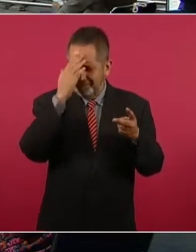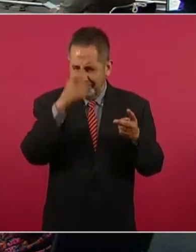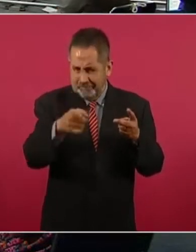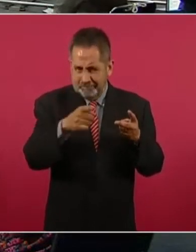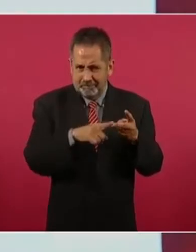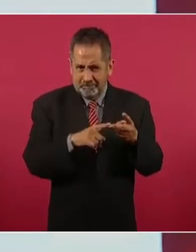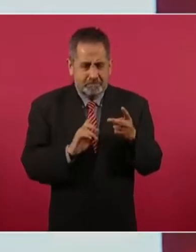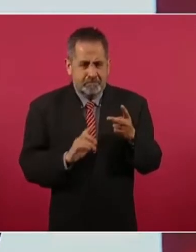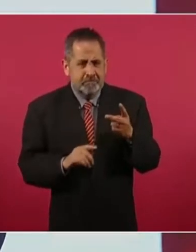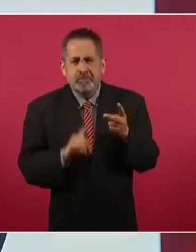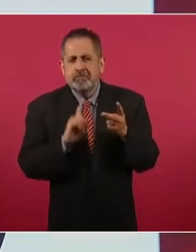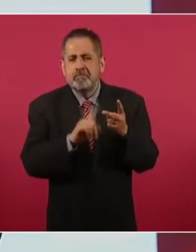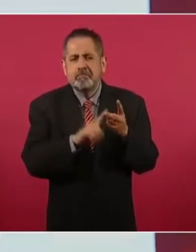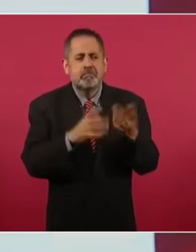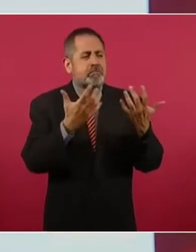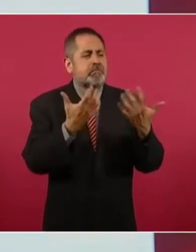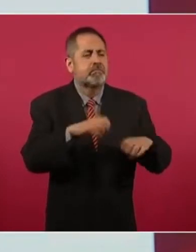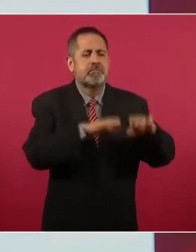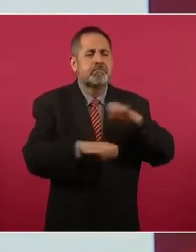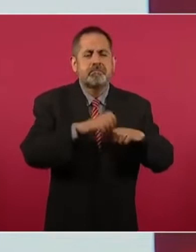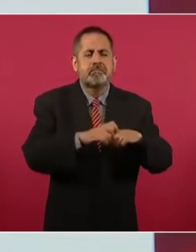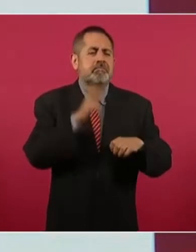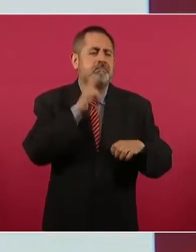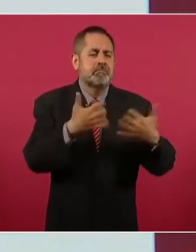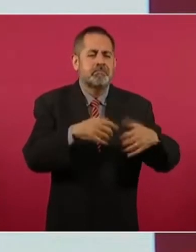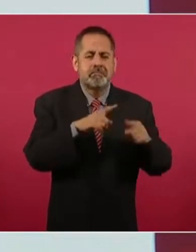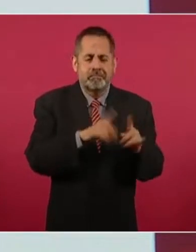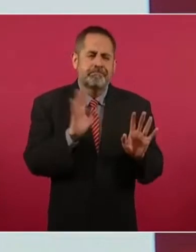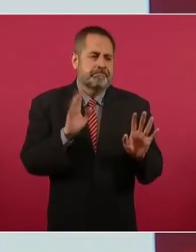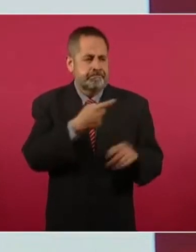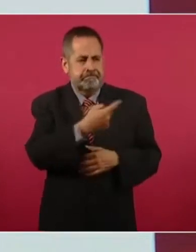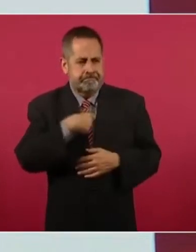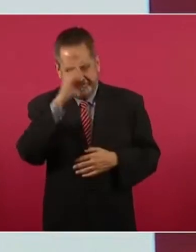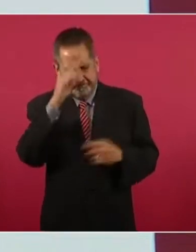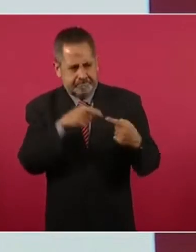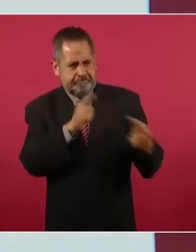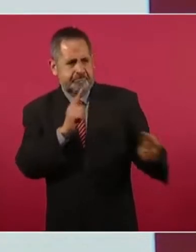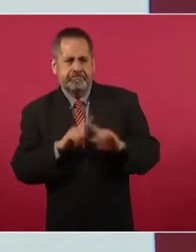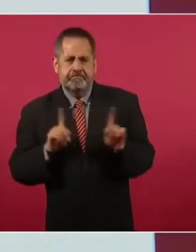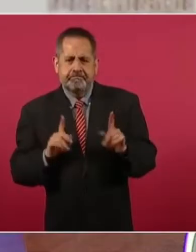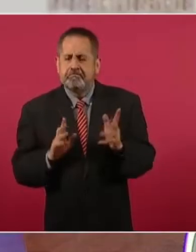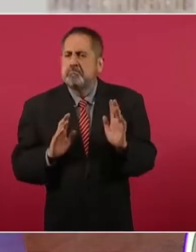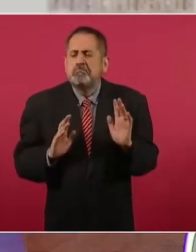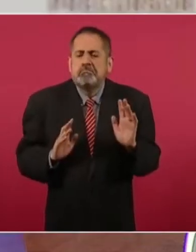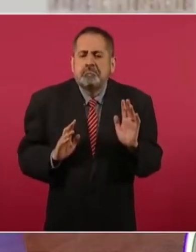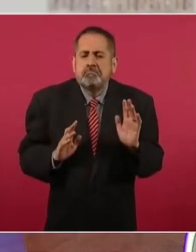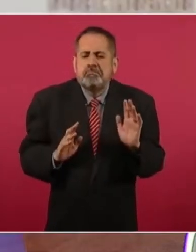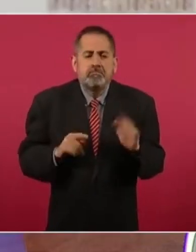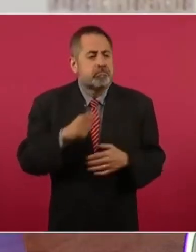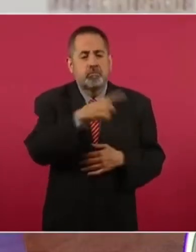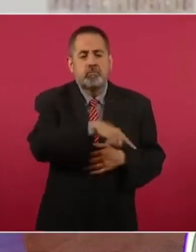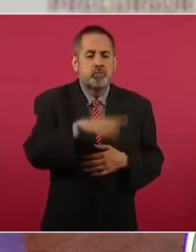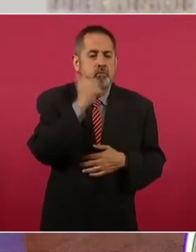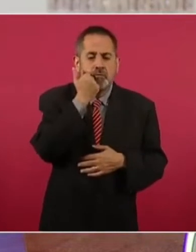esa es la única empresa petrolera con la que tenemos diferencias, porque ellos no han